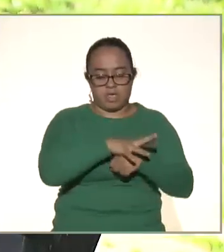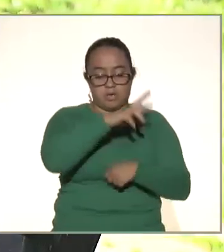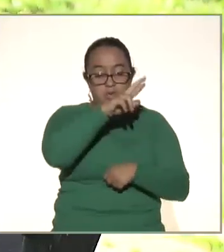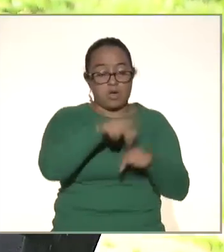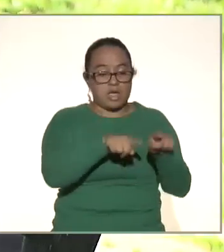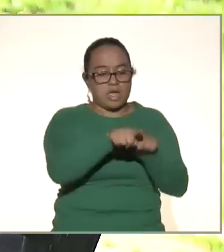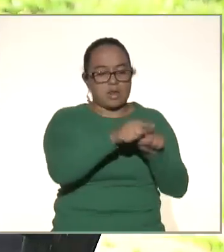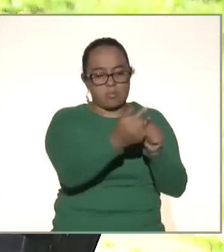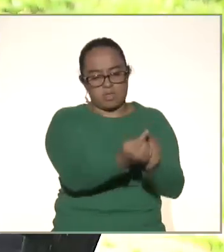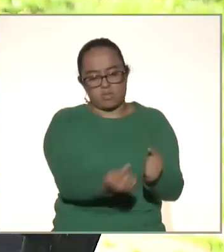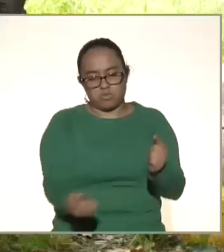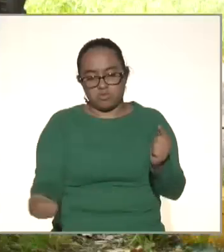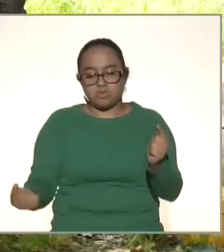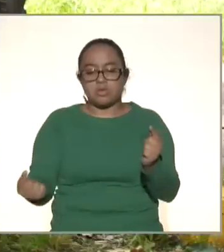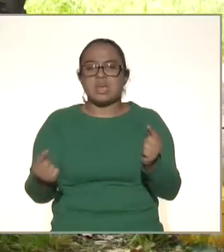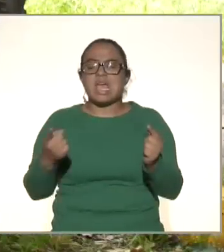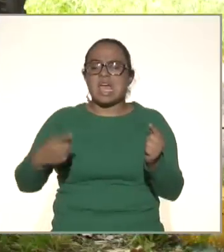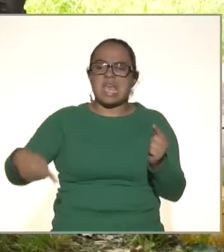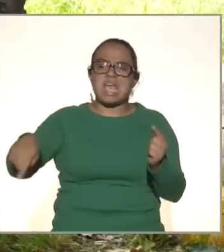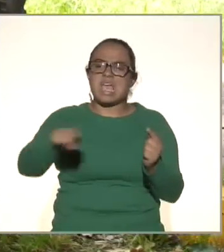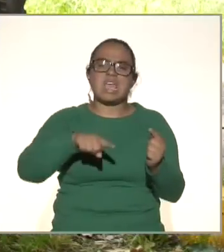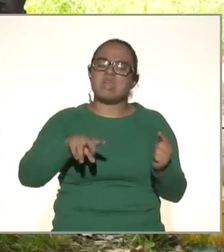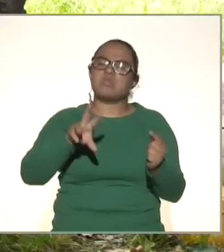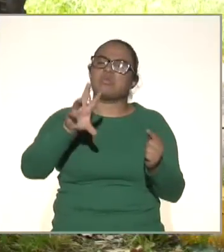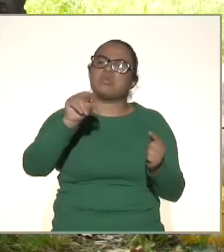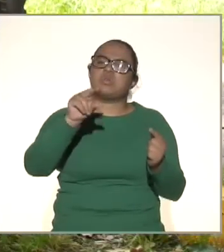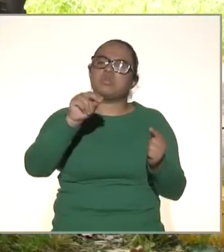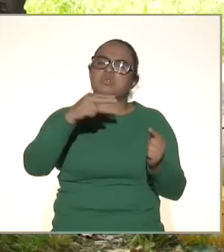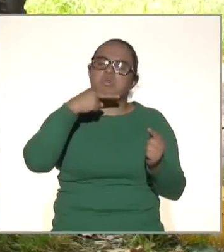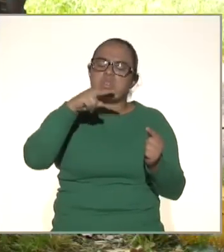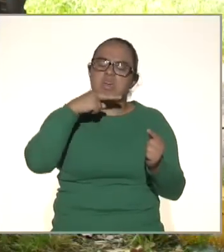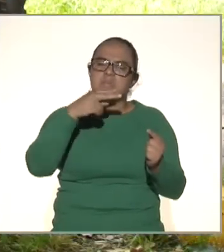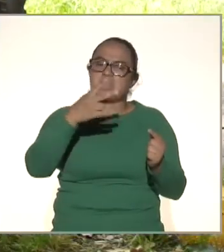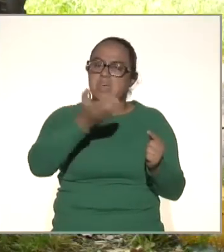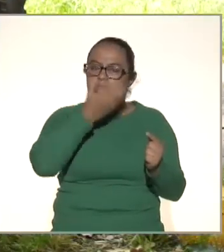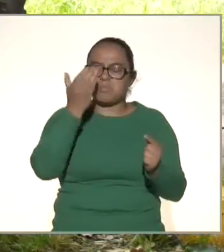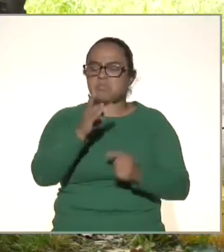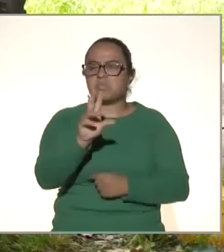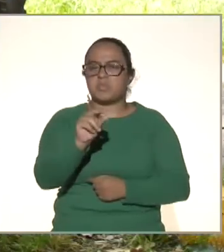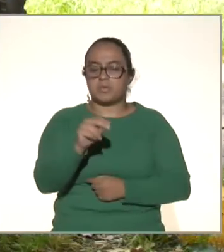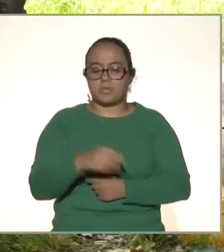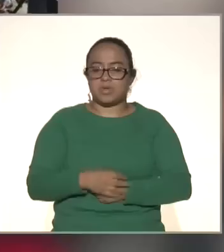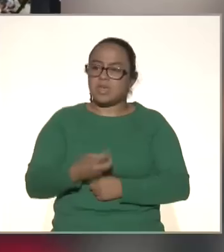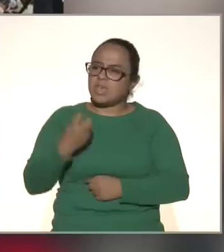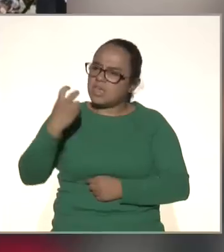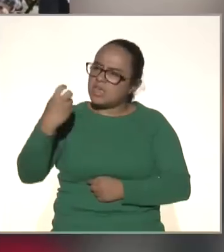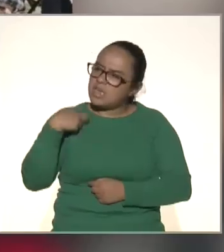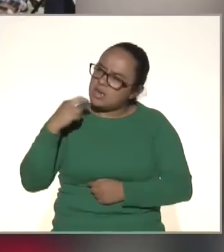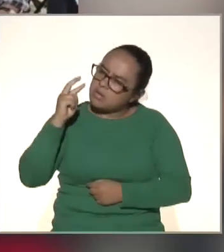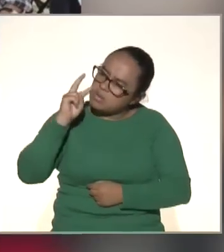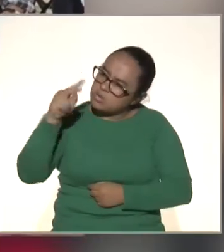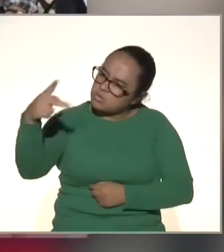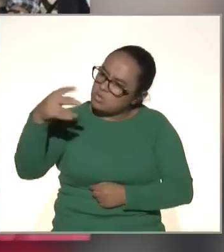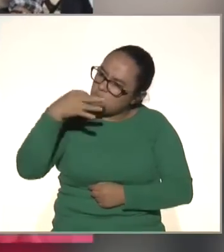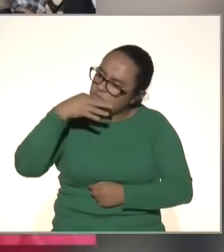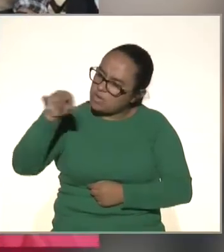hermanos eran pequeños y ellos no celebraban la Navidad, entonces me gustó la manera en cómo lo festejaban acá con la familia